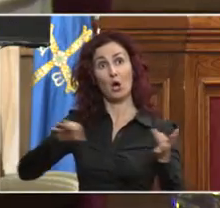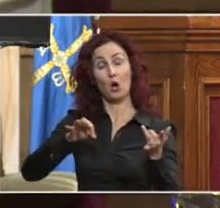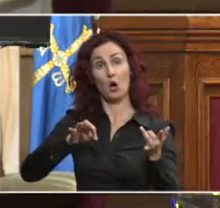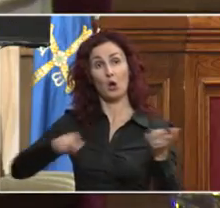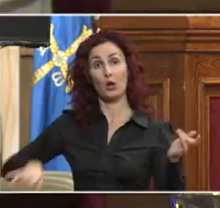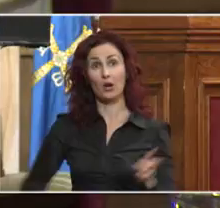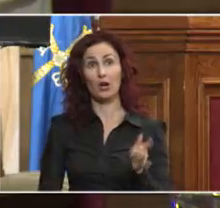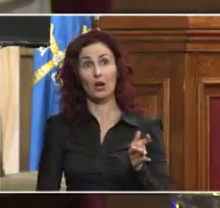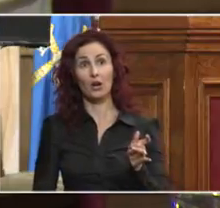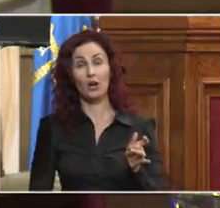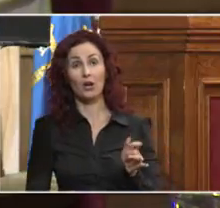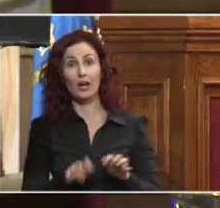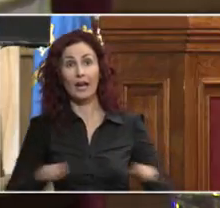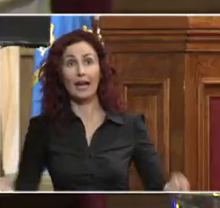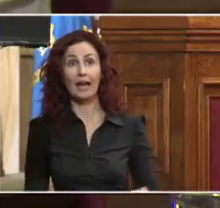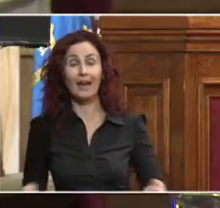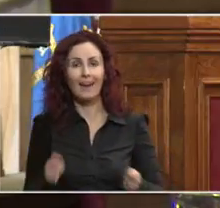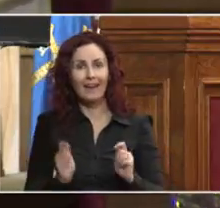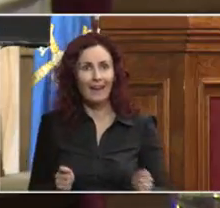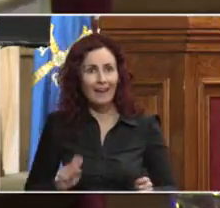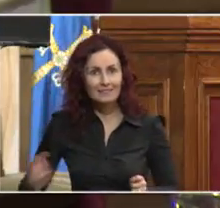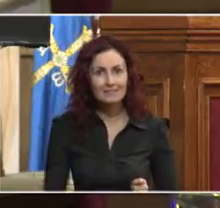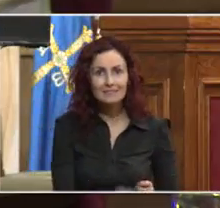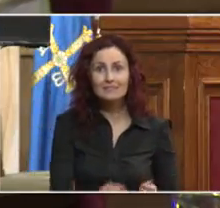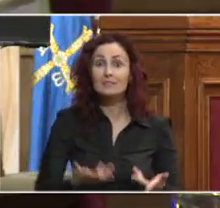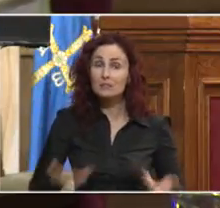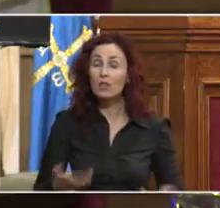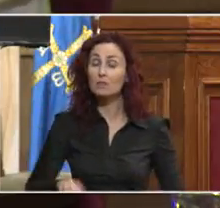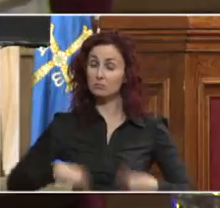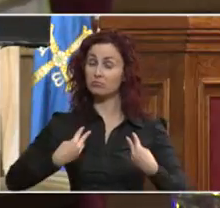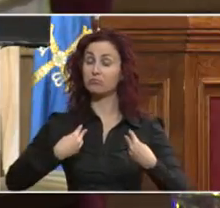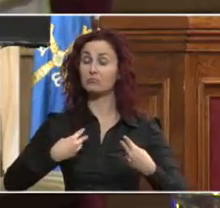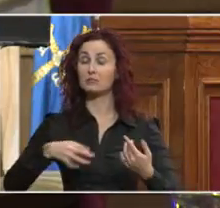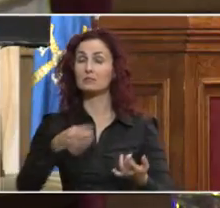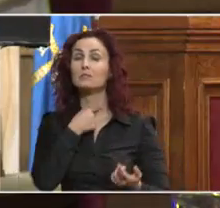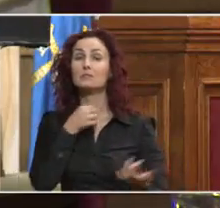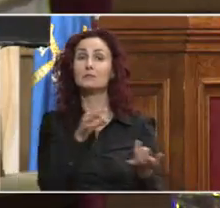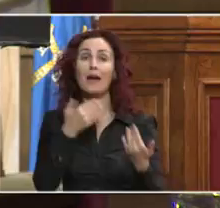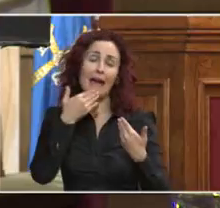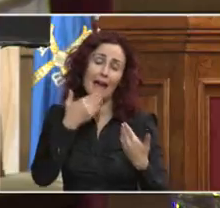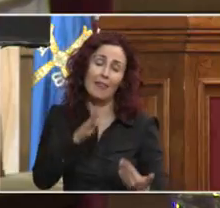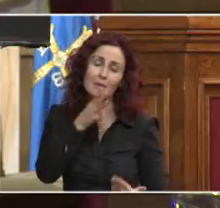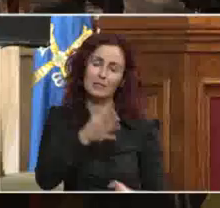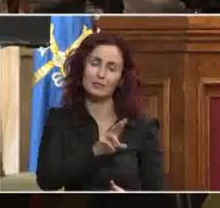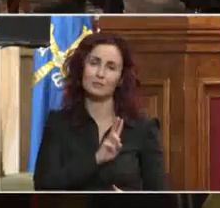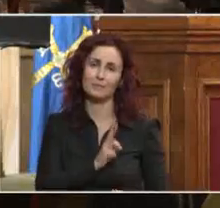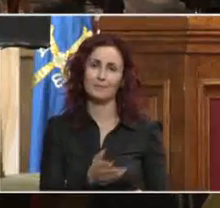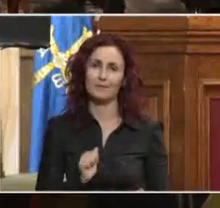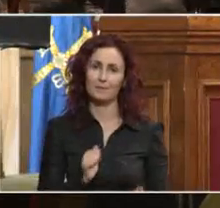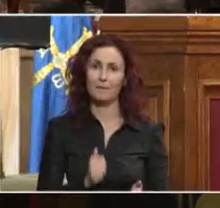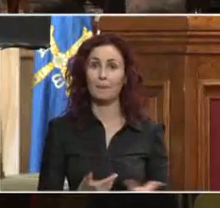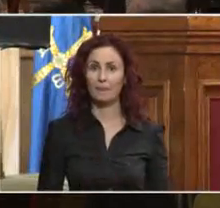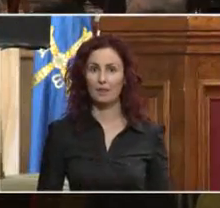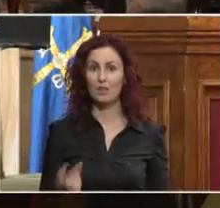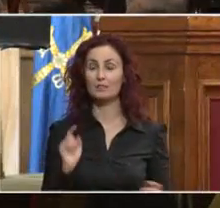Pero justamente Lelutier me permitió eso y yo le estoy muy agradecido justamente por eso, sí.